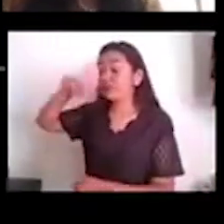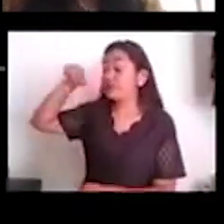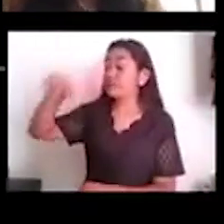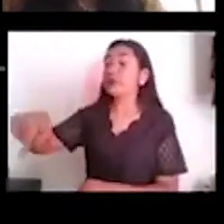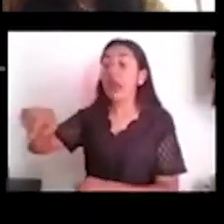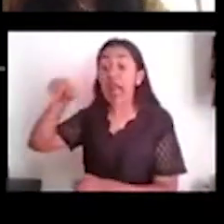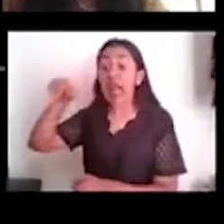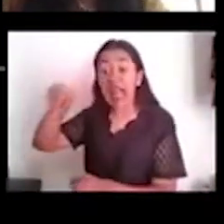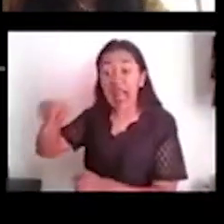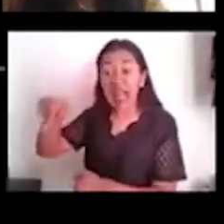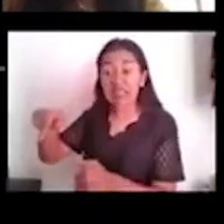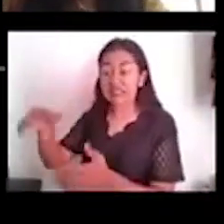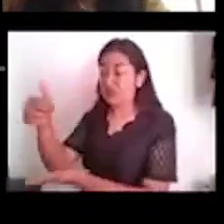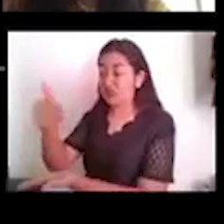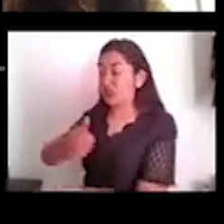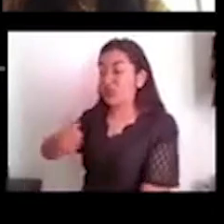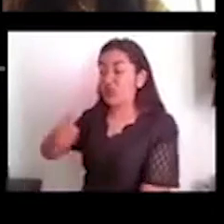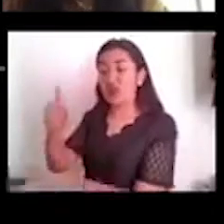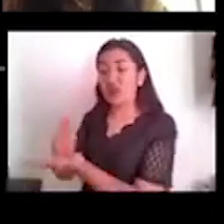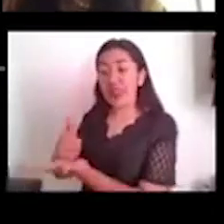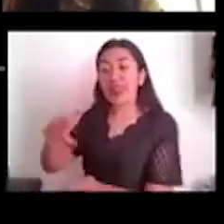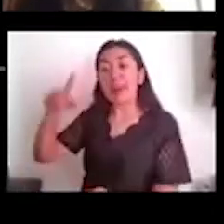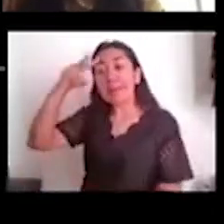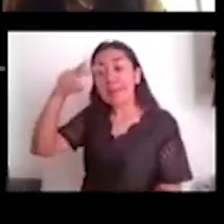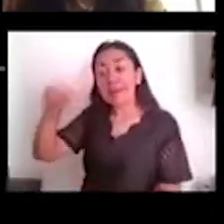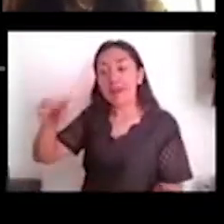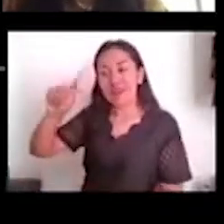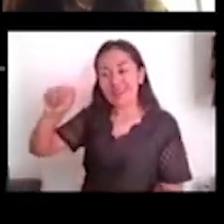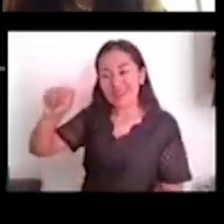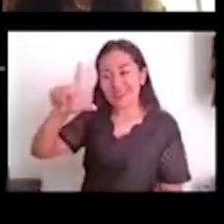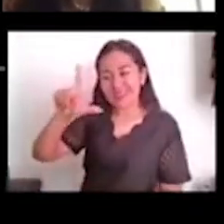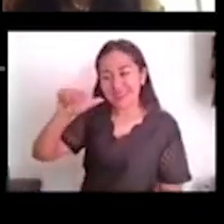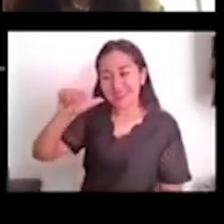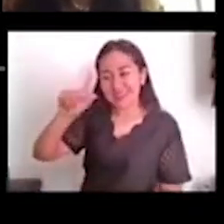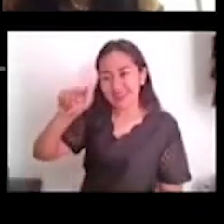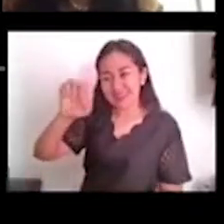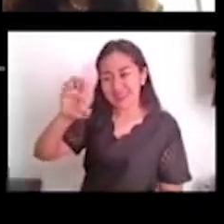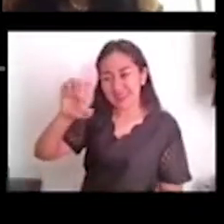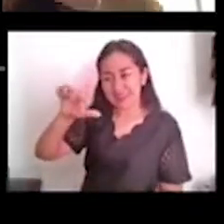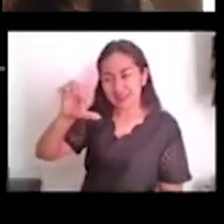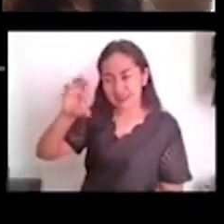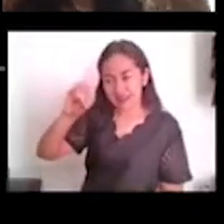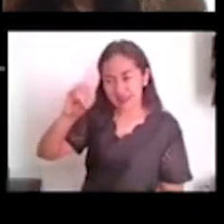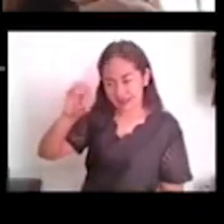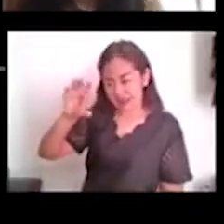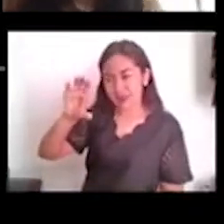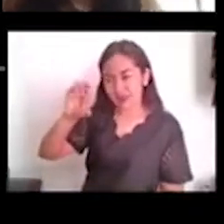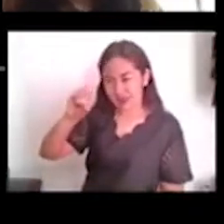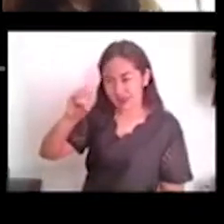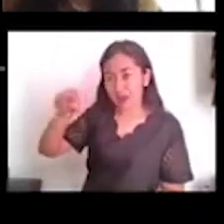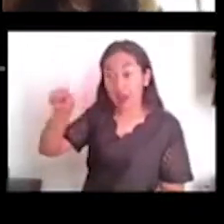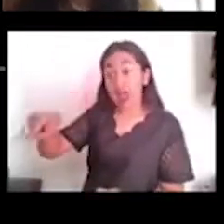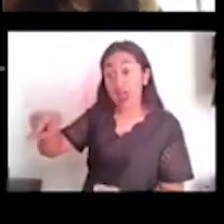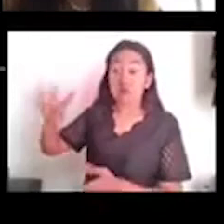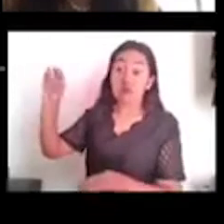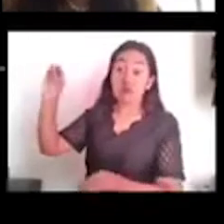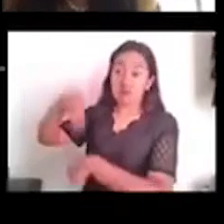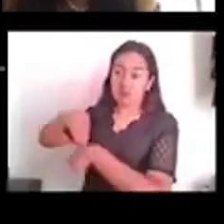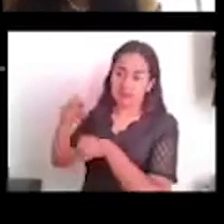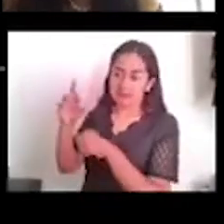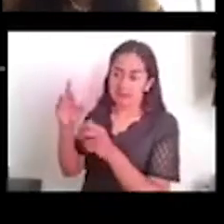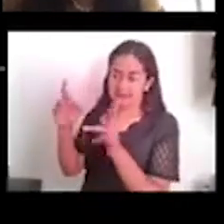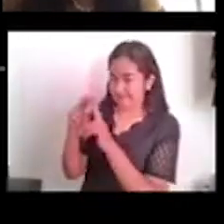Tlatelolco, que es el lugar del montículo de arena, y allí le ponen algunos símbolos religiosos, en el